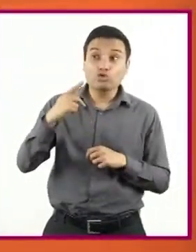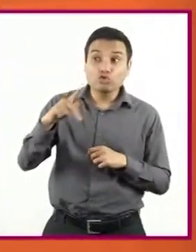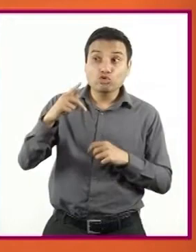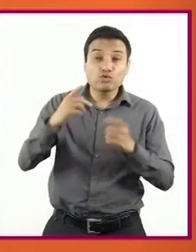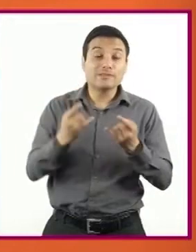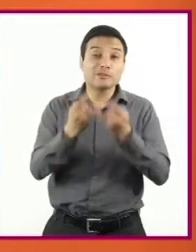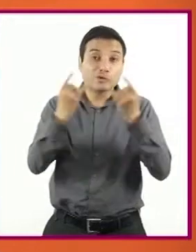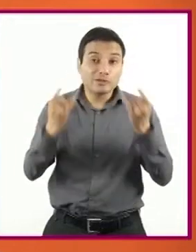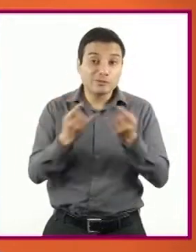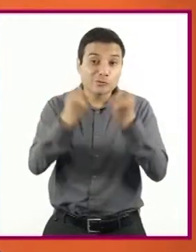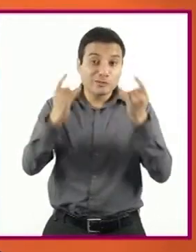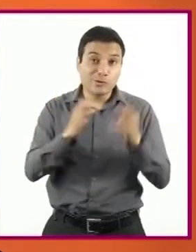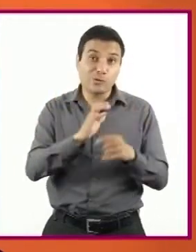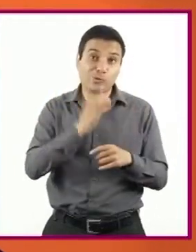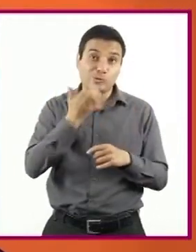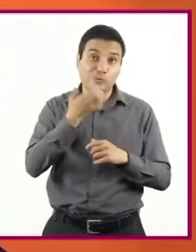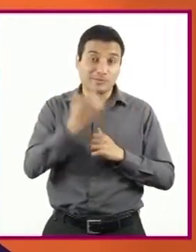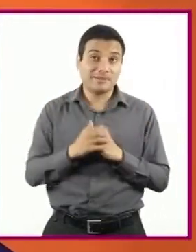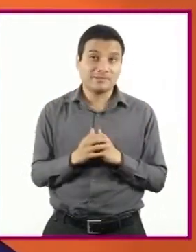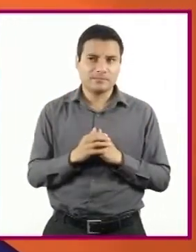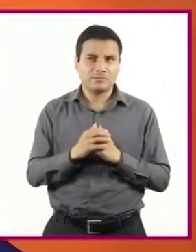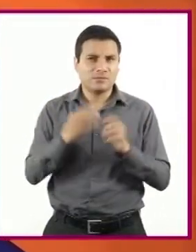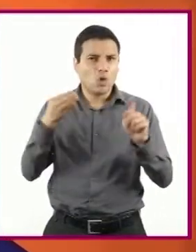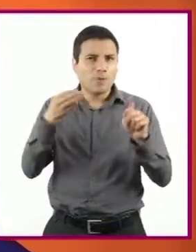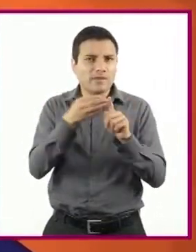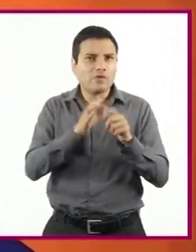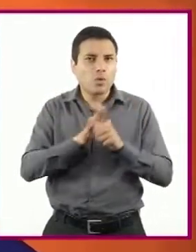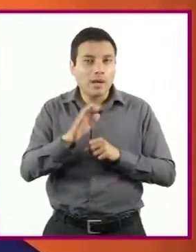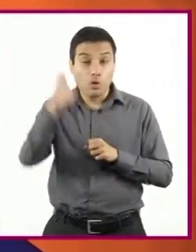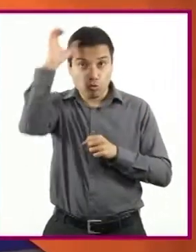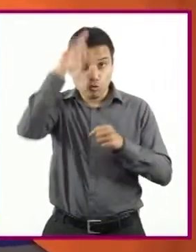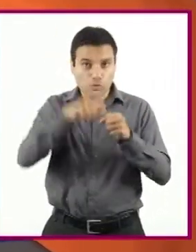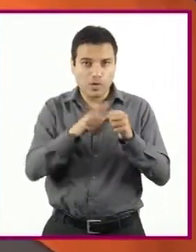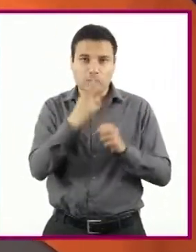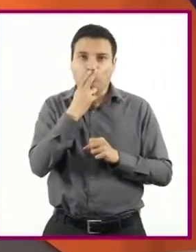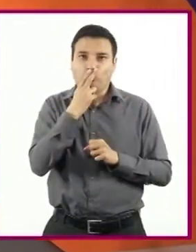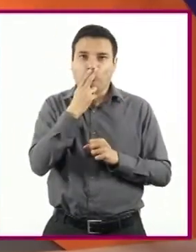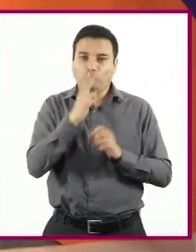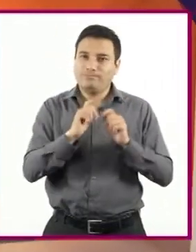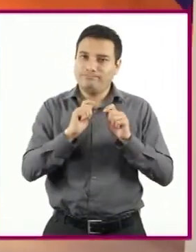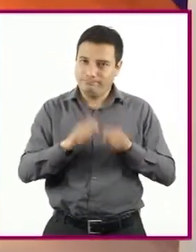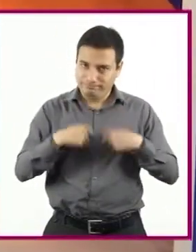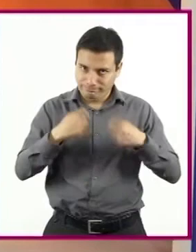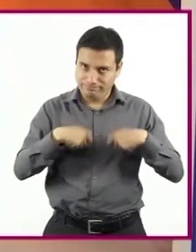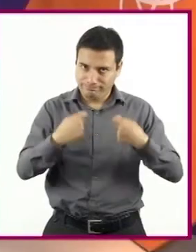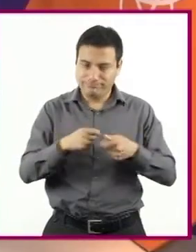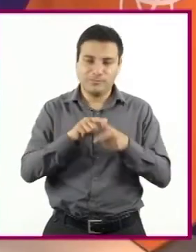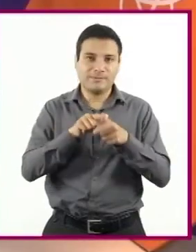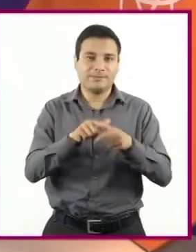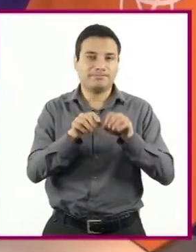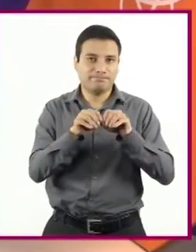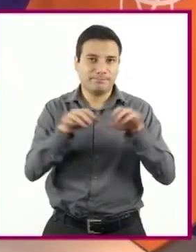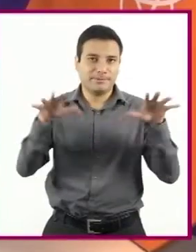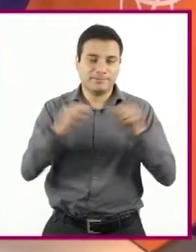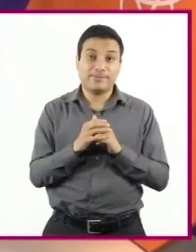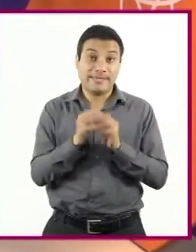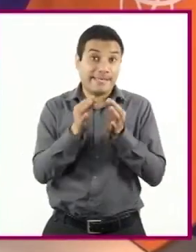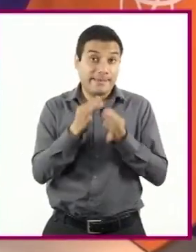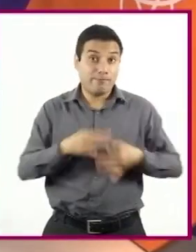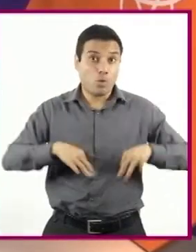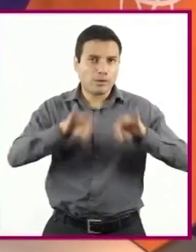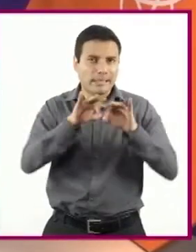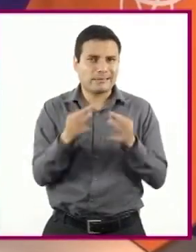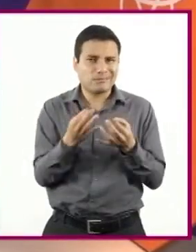del testimonio oral. La intención es preservar la cultura que da identidad a cada comunidad o región. Lo importante